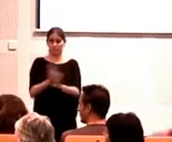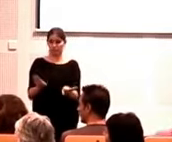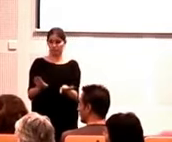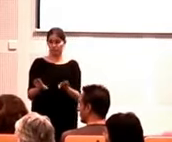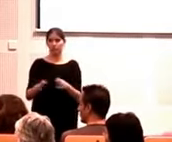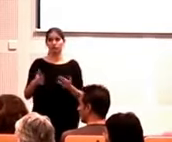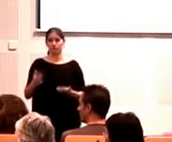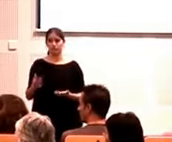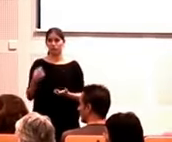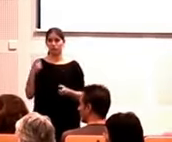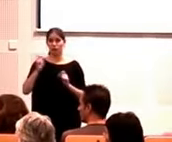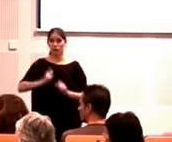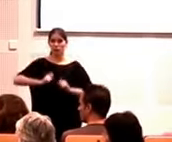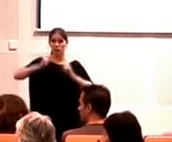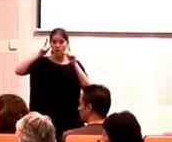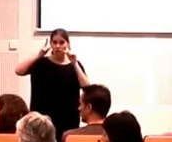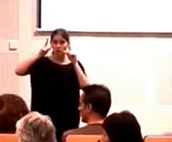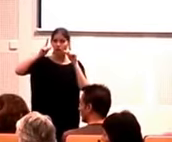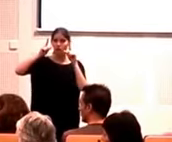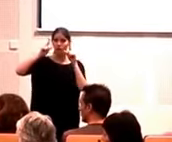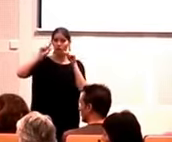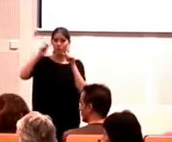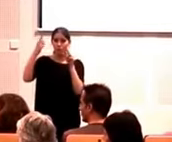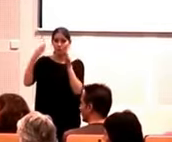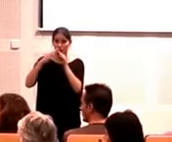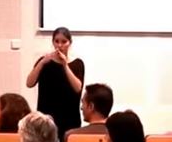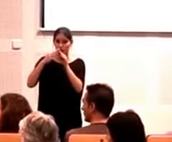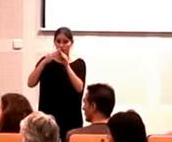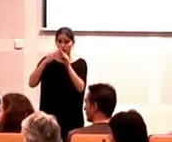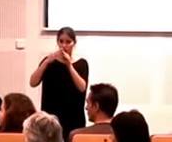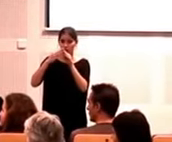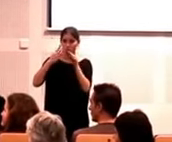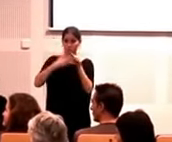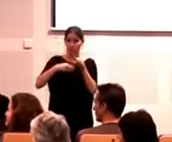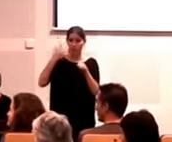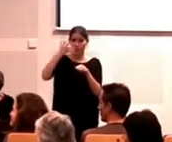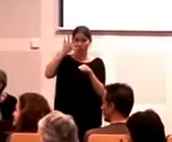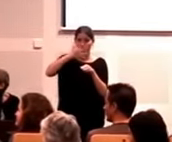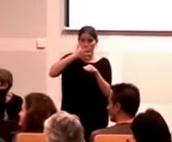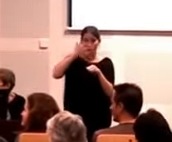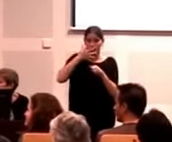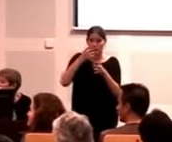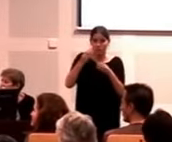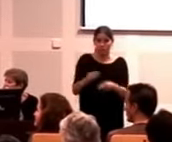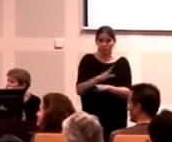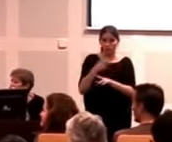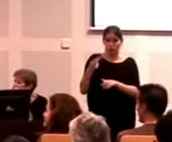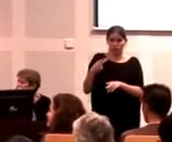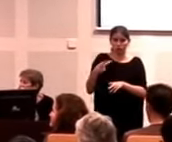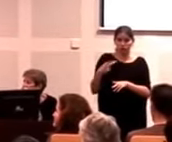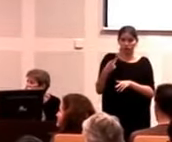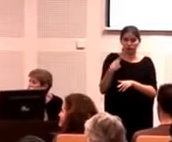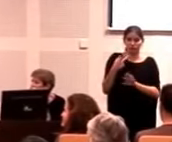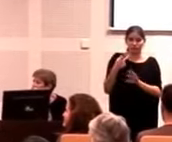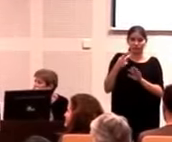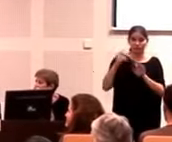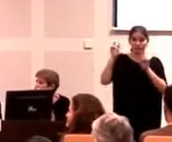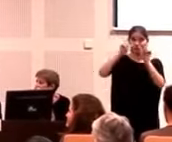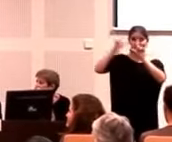Claro, cuando tú descubres que con un beso puedes conseguir placer mutuo, se te rompe el